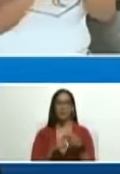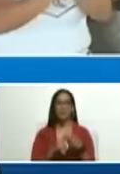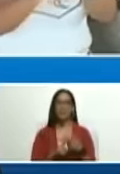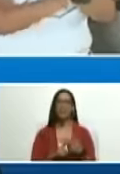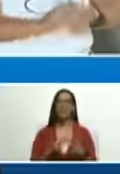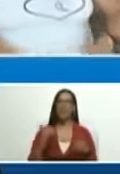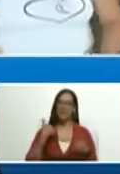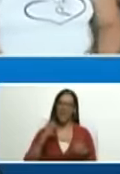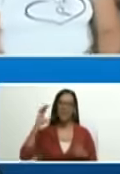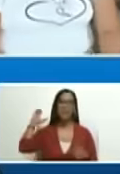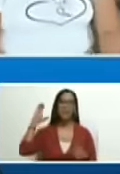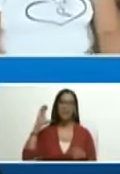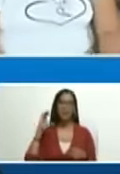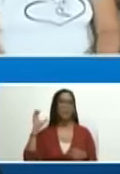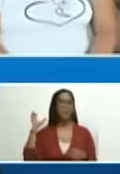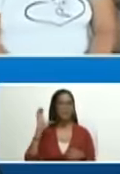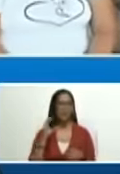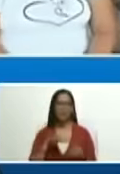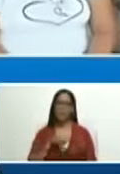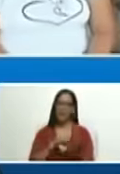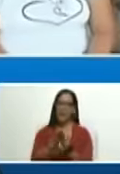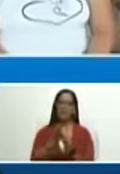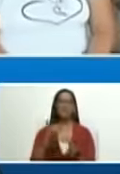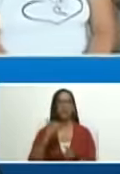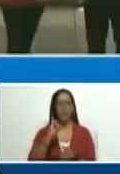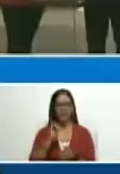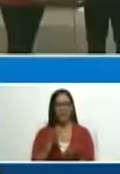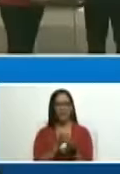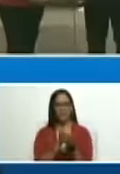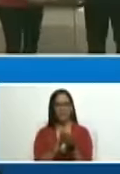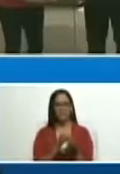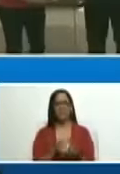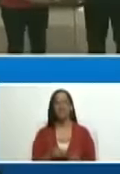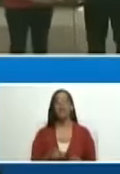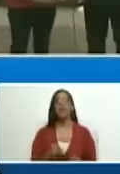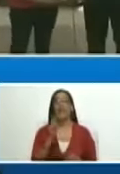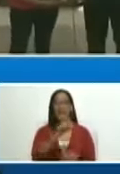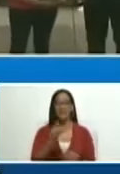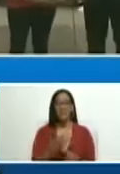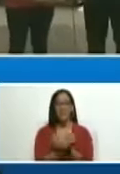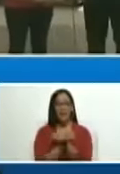hay es patriota. Patriotas para adelante es lo que hay en Nueva Esparta. Gente que